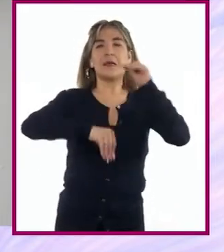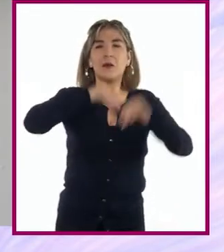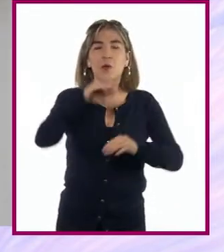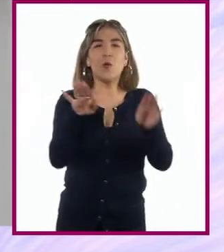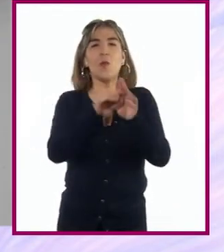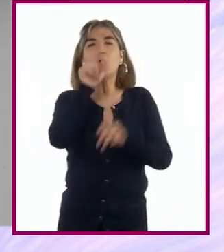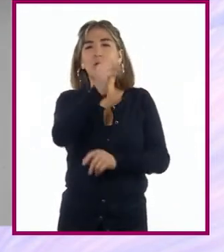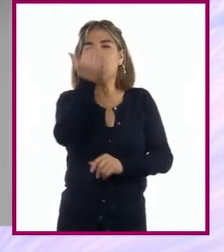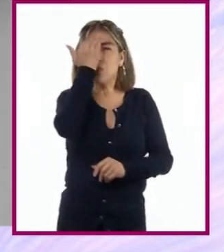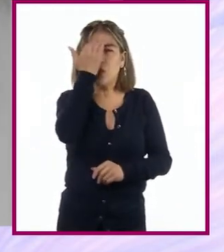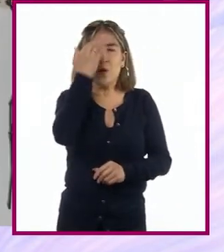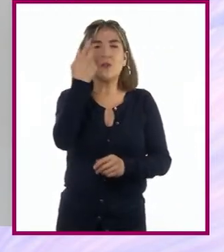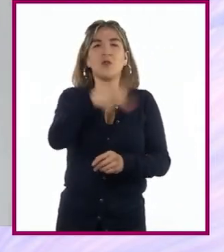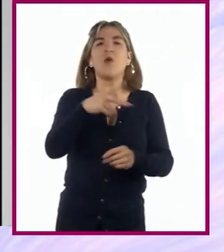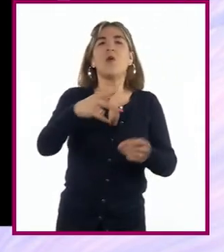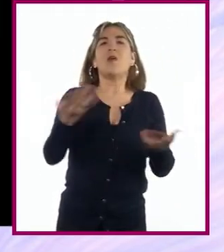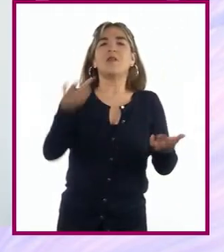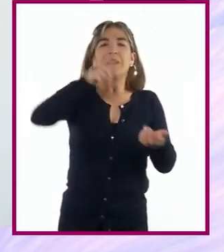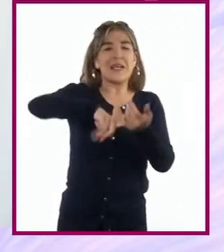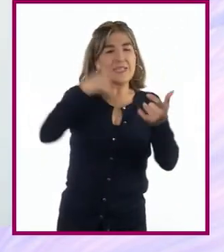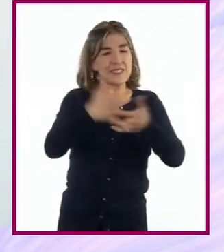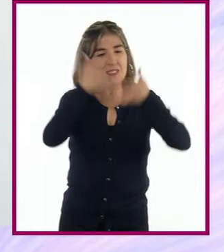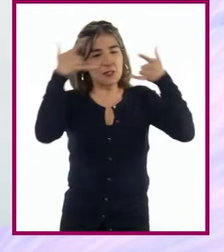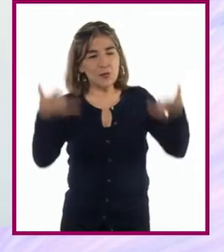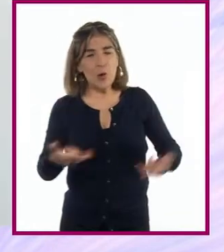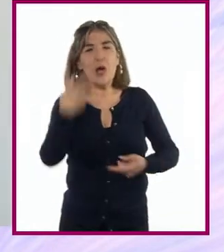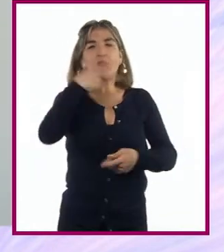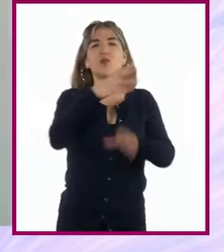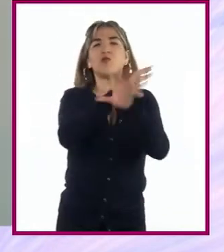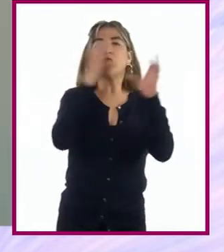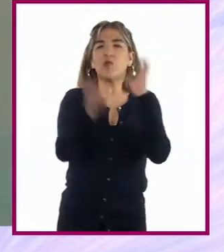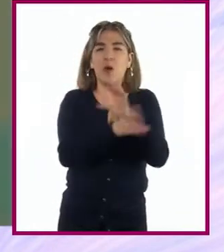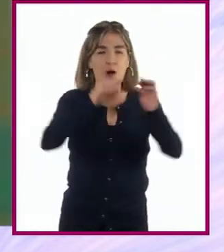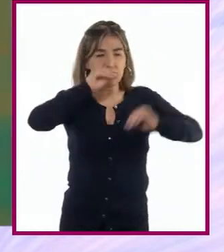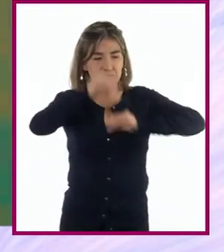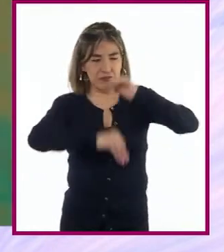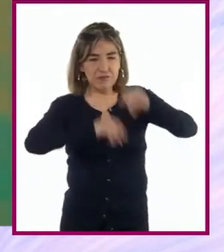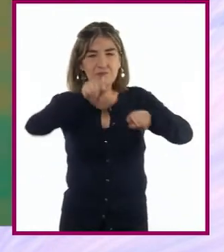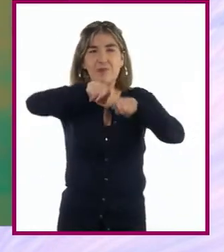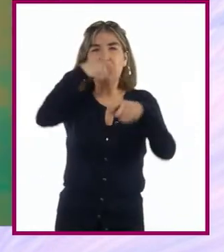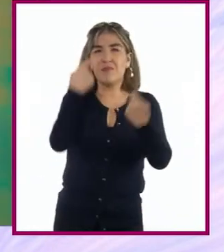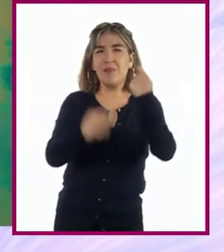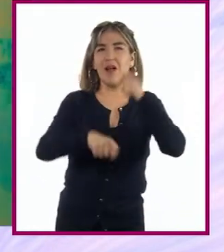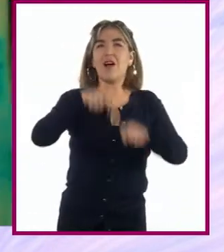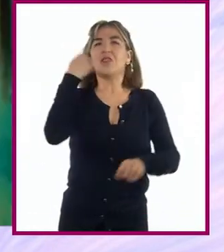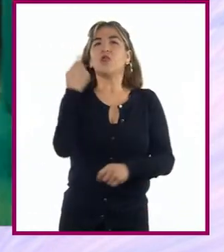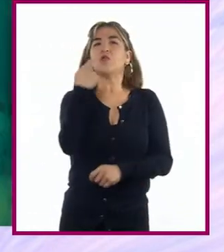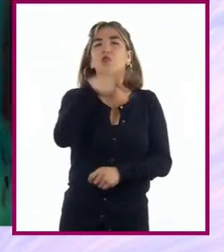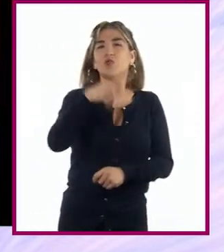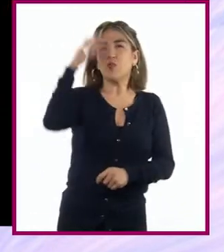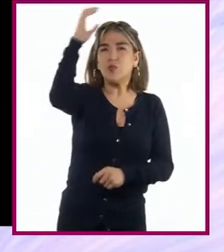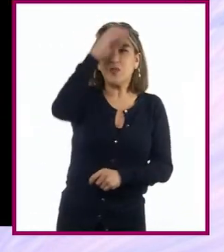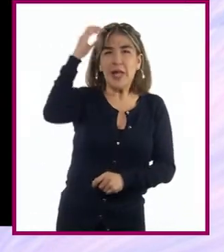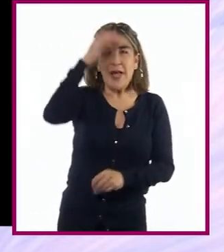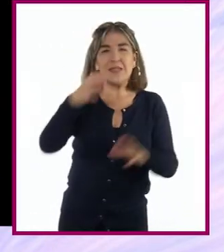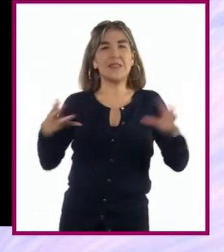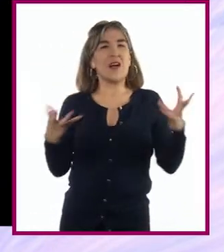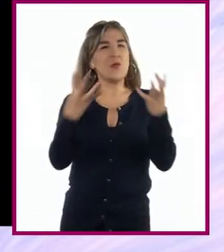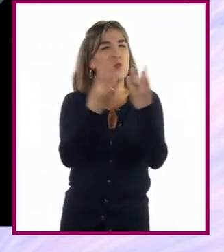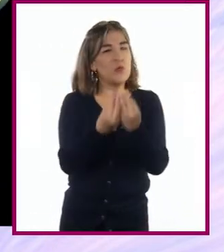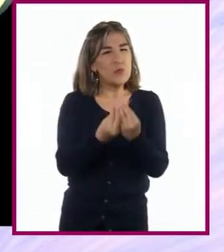conocimientos en la historia del arte, de su entorno, de la composición plástica, la ciencia, etcétera,